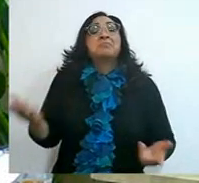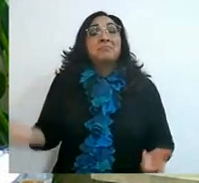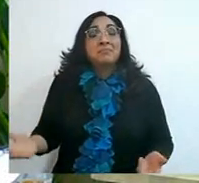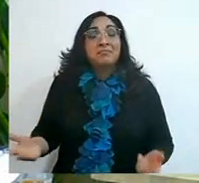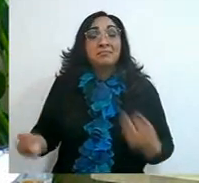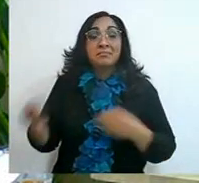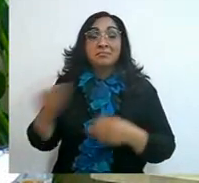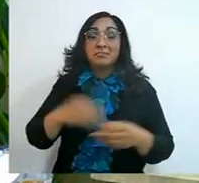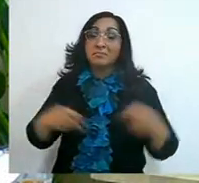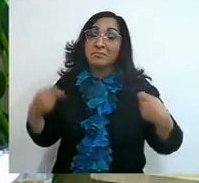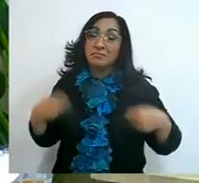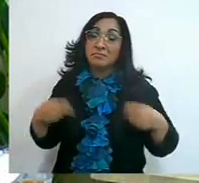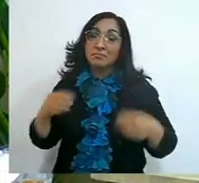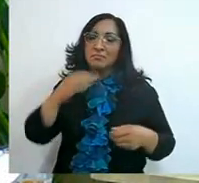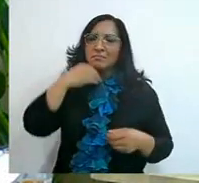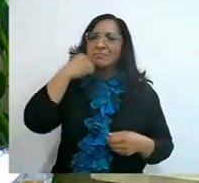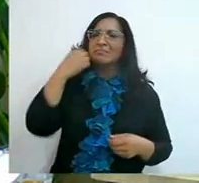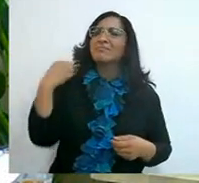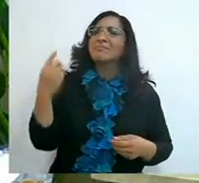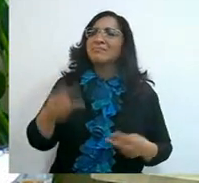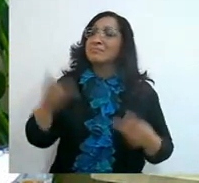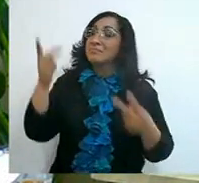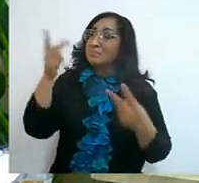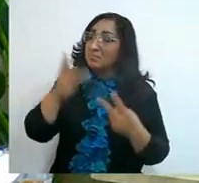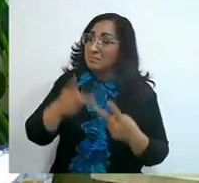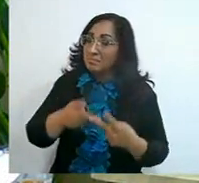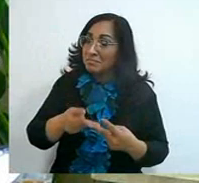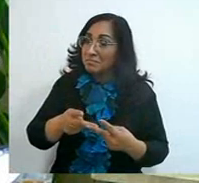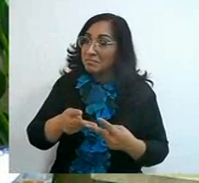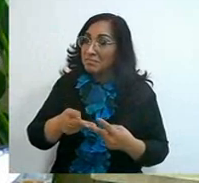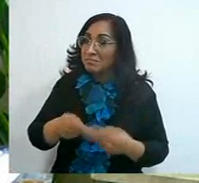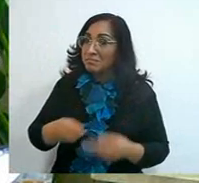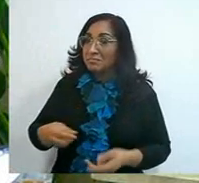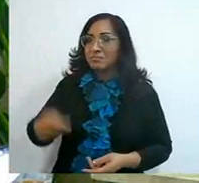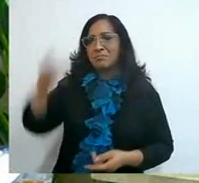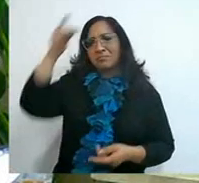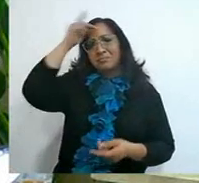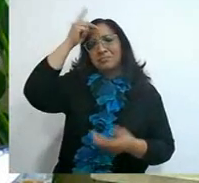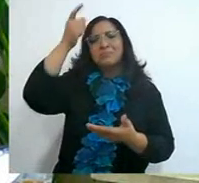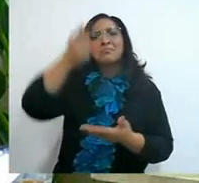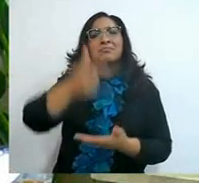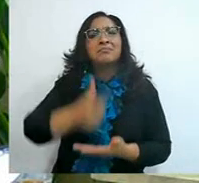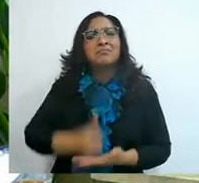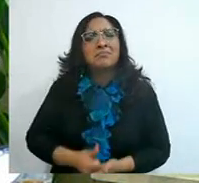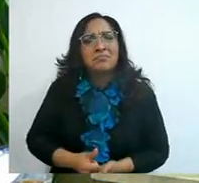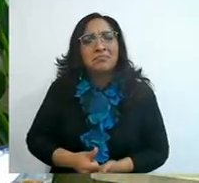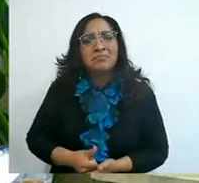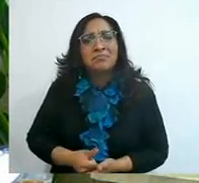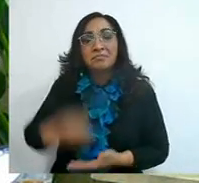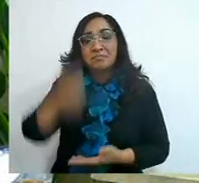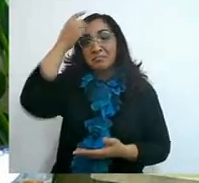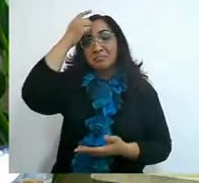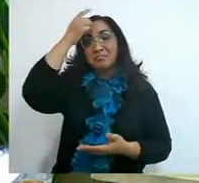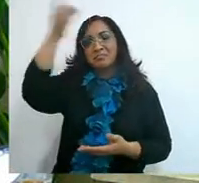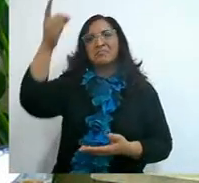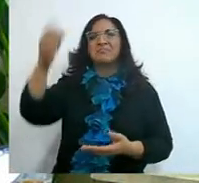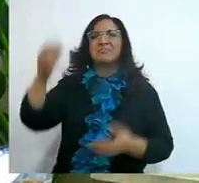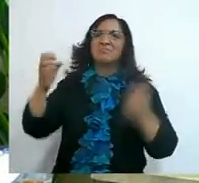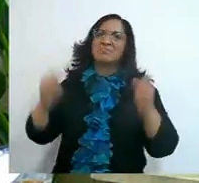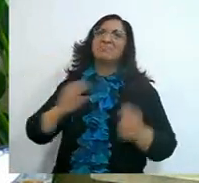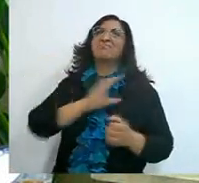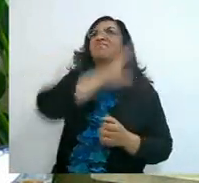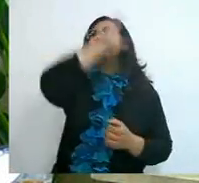Y todo mundo hoy quiere ser apóstol o llamarse también profeta. Soy profeta del Dios Altísimo.